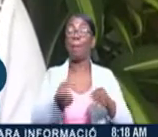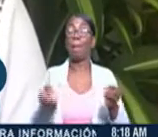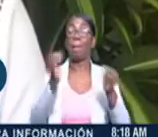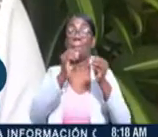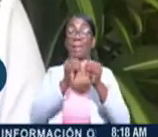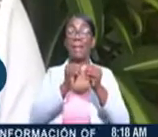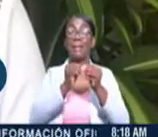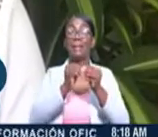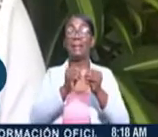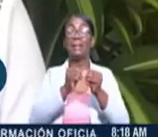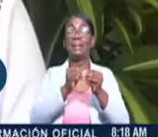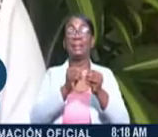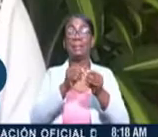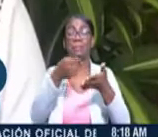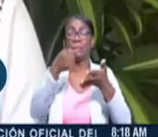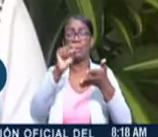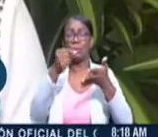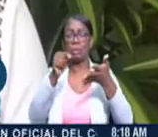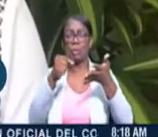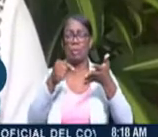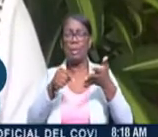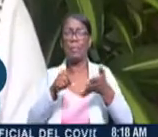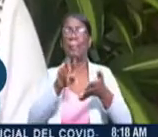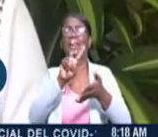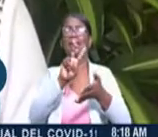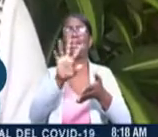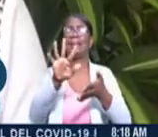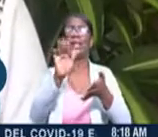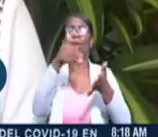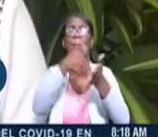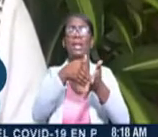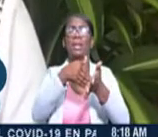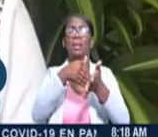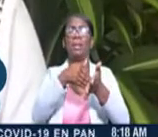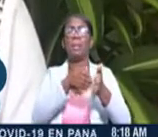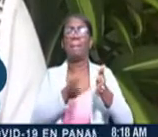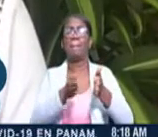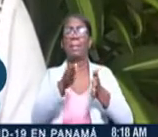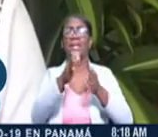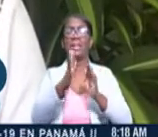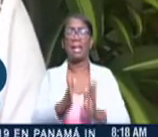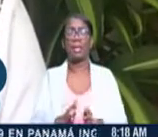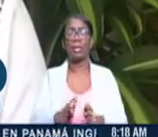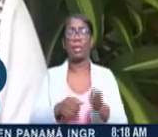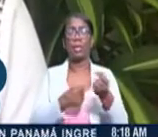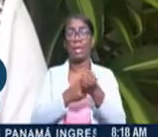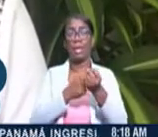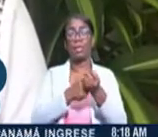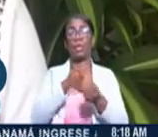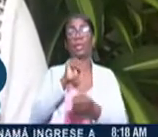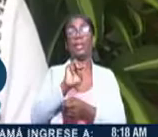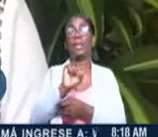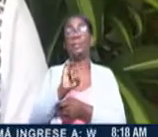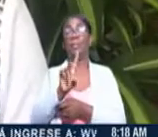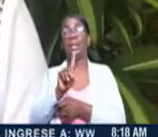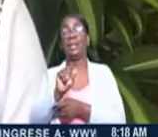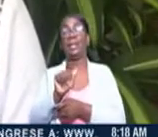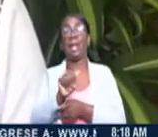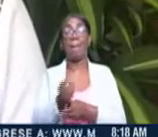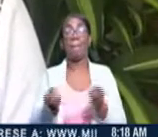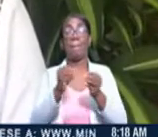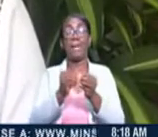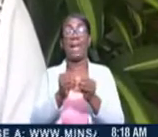pescadores. Y durante este periodo de tiempo, la Autoridad de los Recursos Acuáticos, gracias al apoyo del NIDA, ha emitido más de